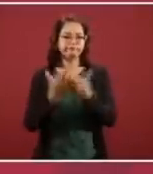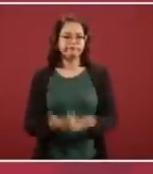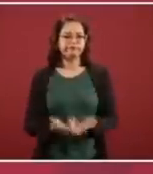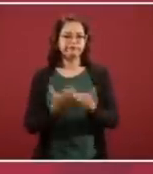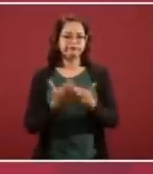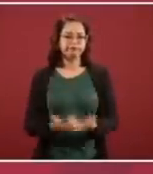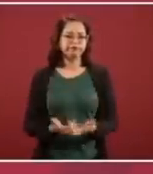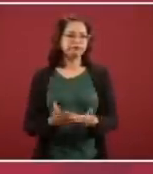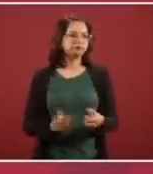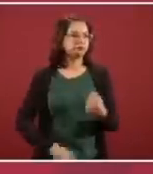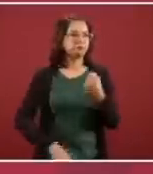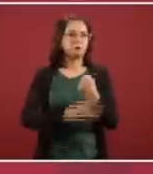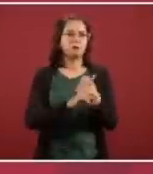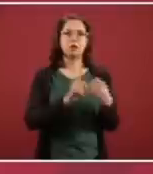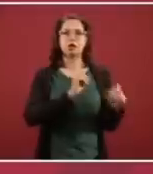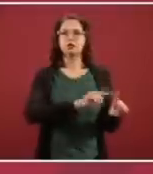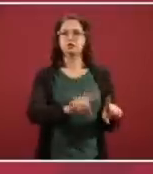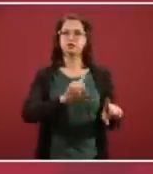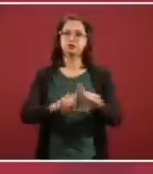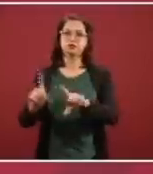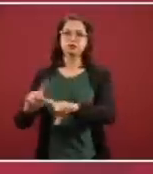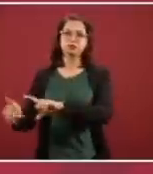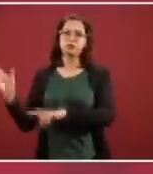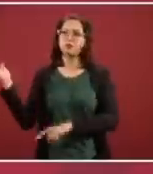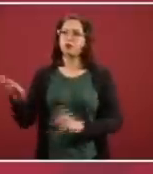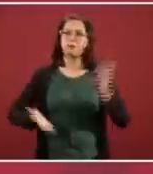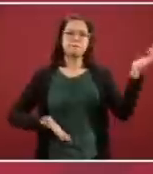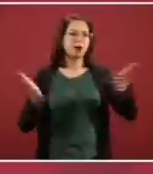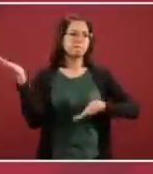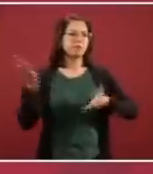de todas partes del mundo,